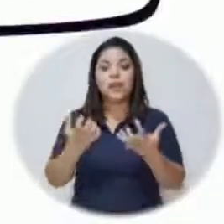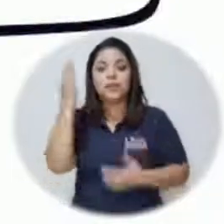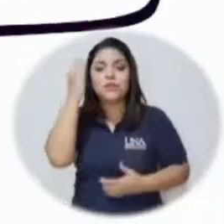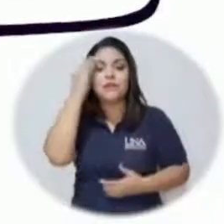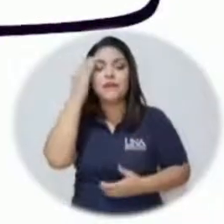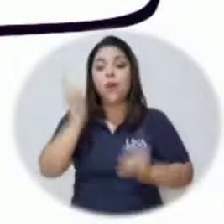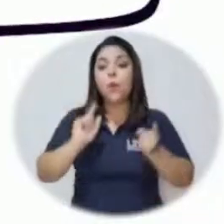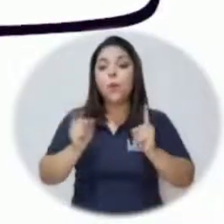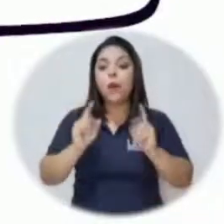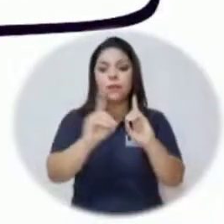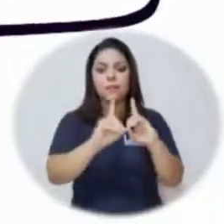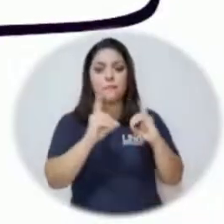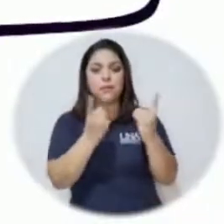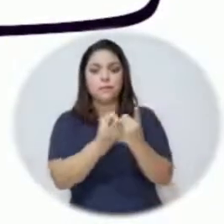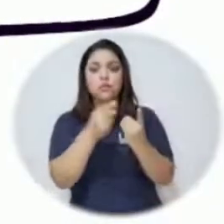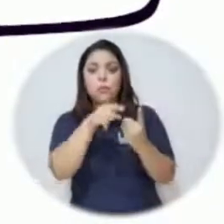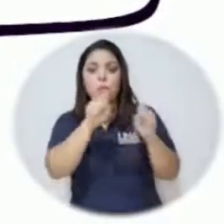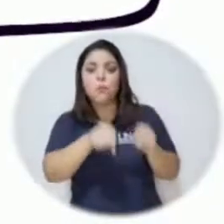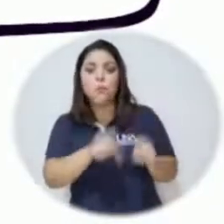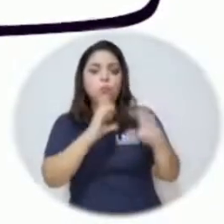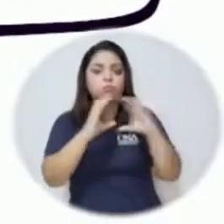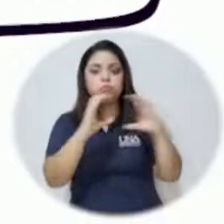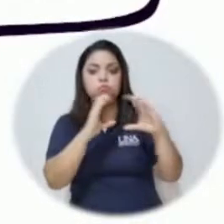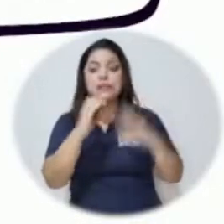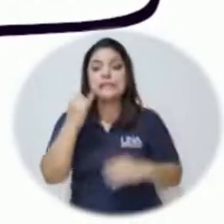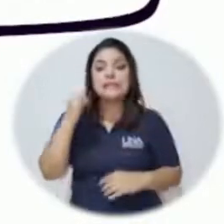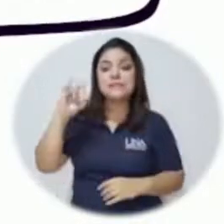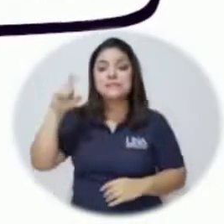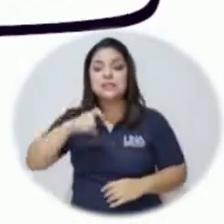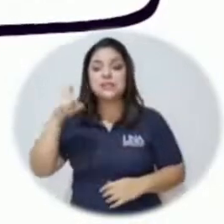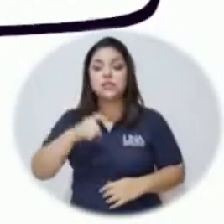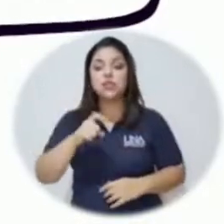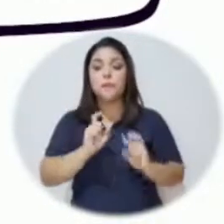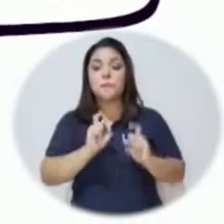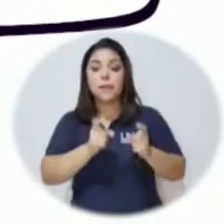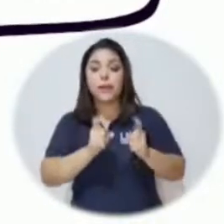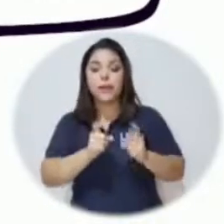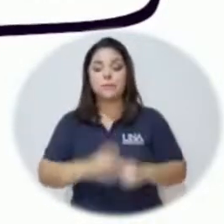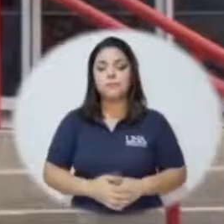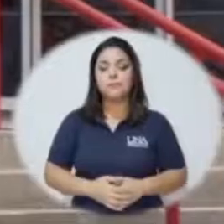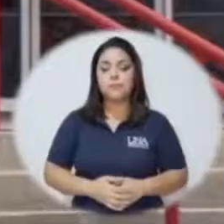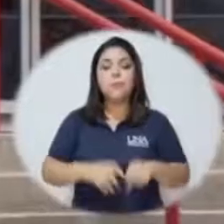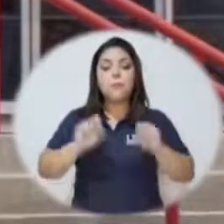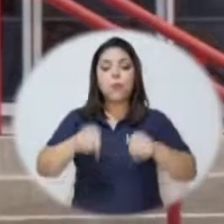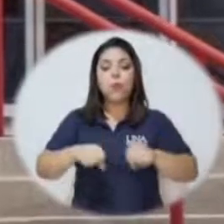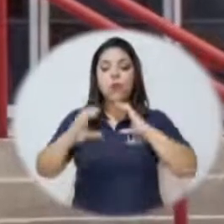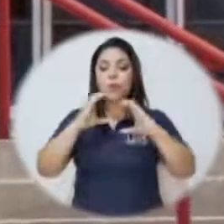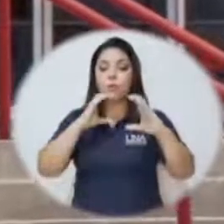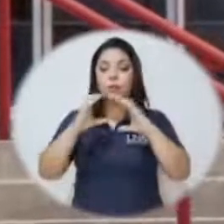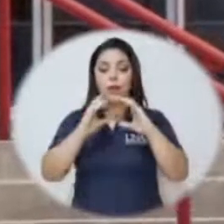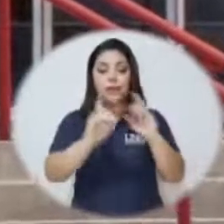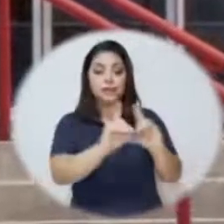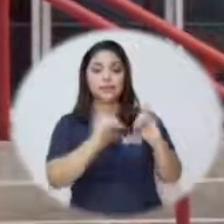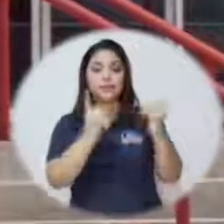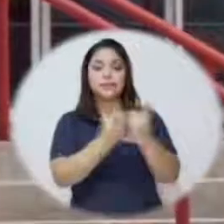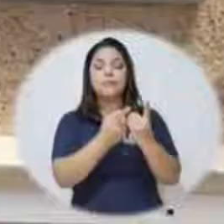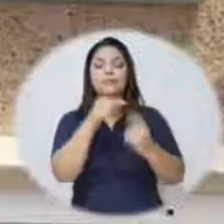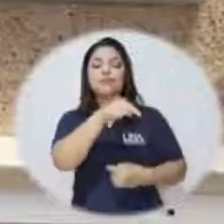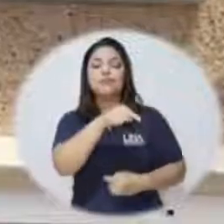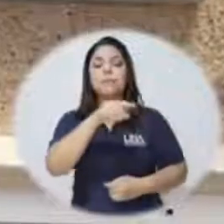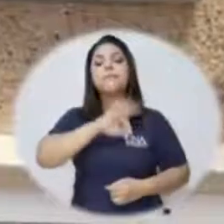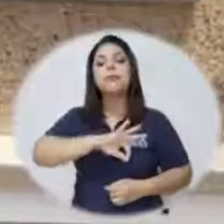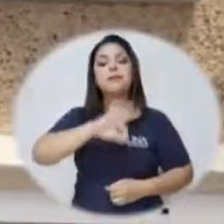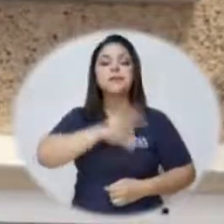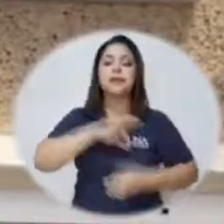Quisiera saber cuál es el departamento con el que puedo comunicarme en caso de necesitar una beca. Podés comunicarte con el Departamento